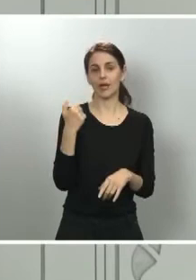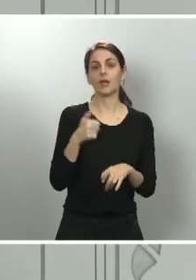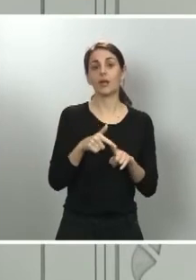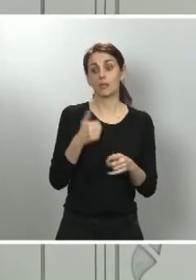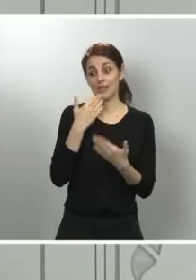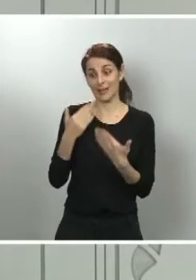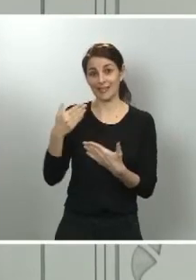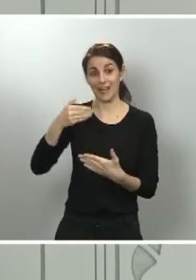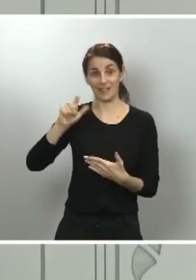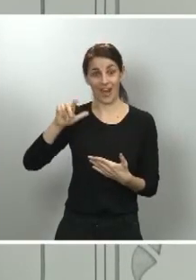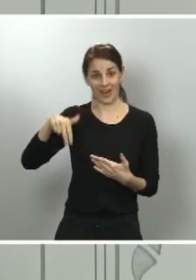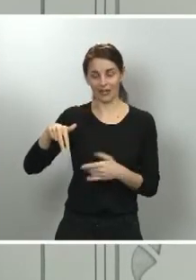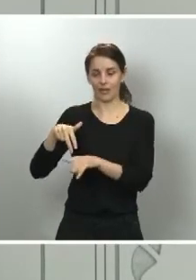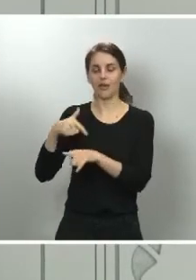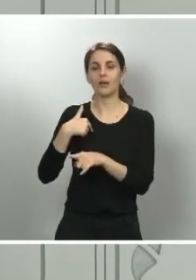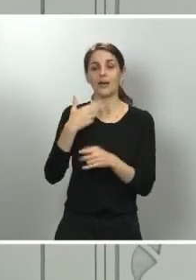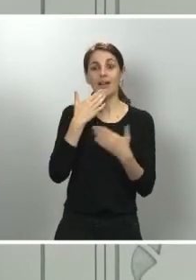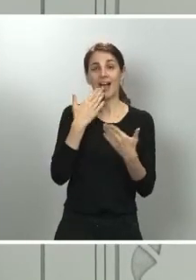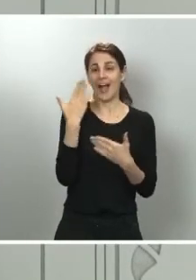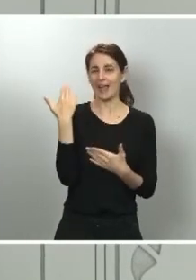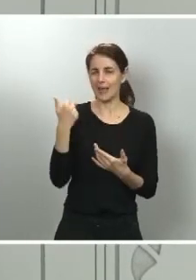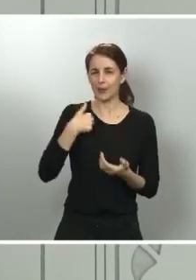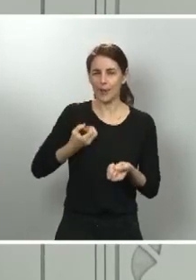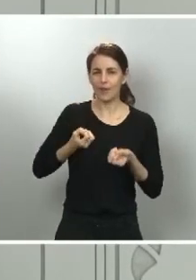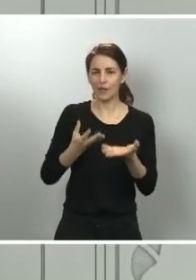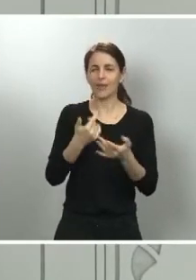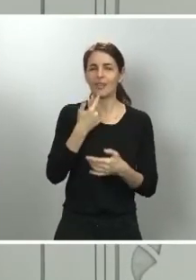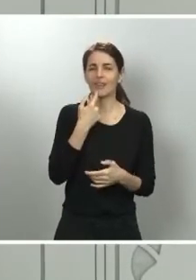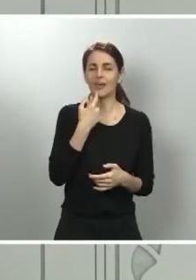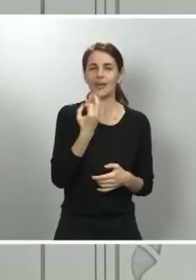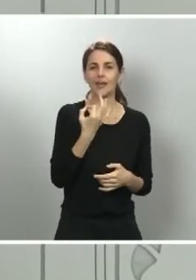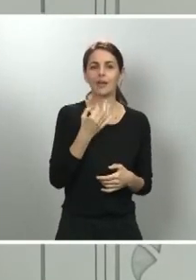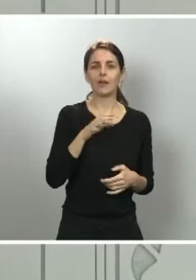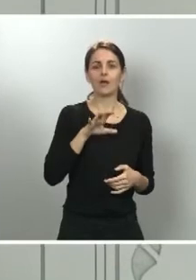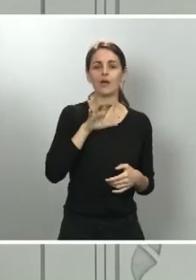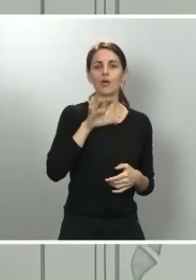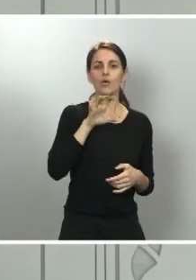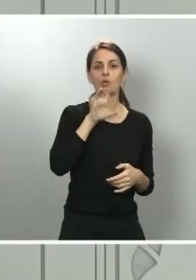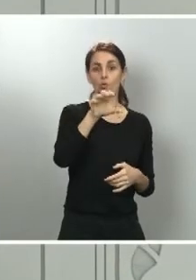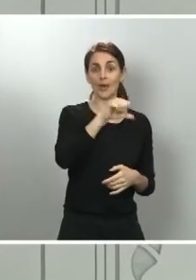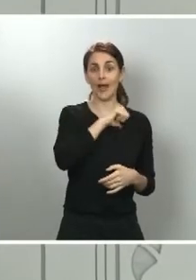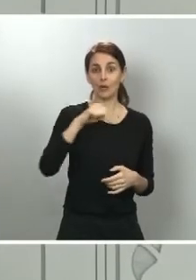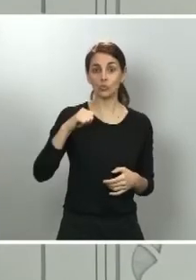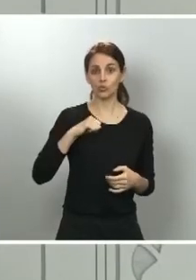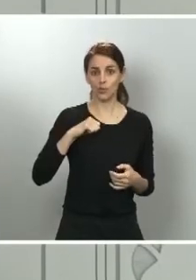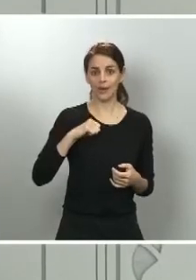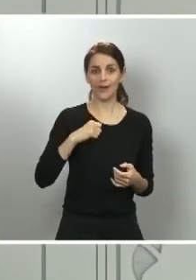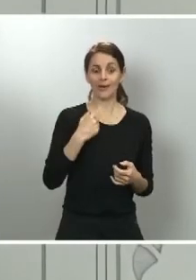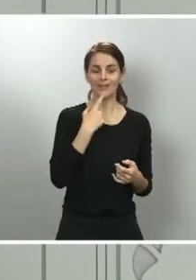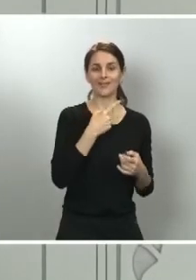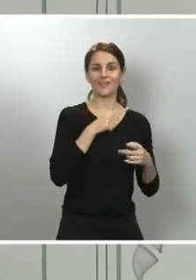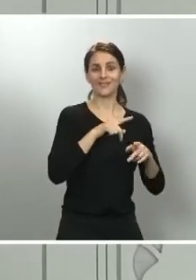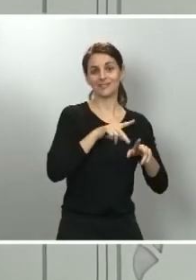ayer comenté que había solamente una comunidad que había notificado más casos nuevos que casos recuperados